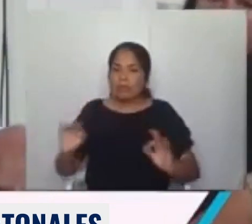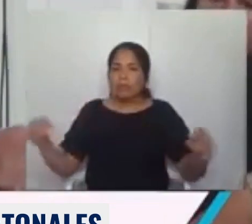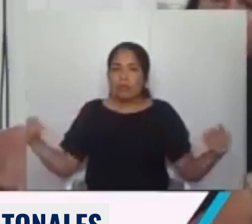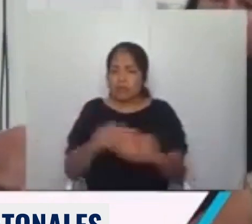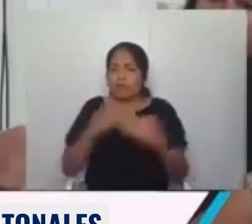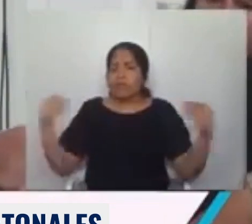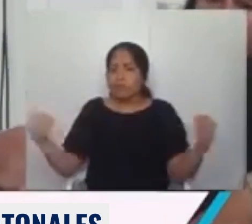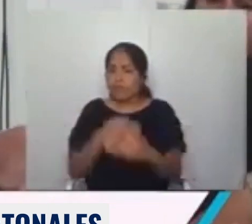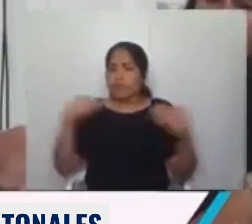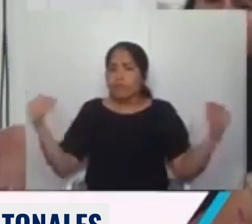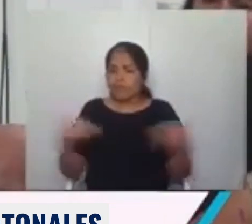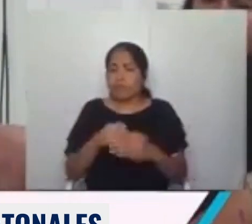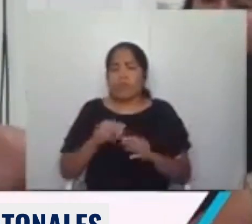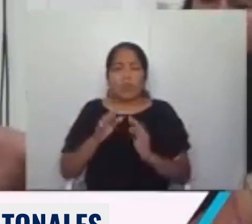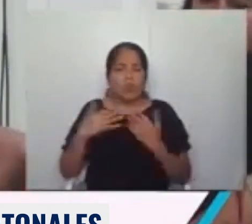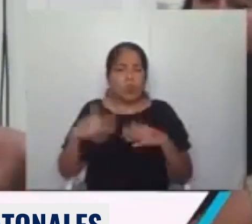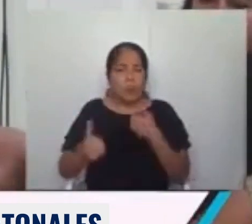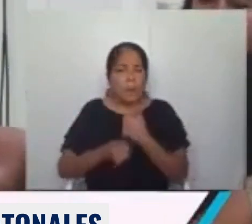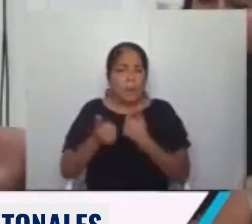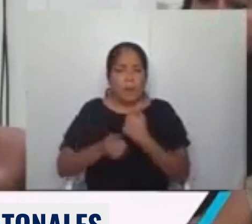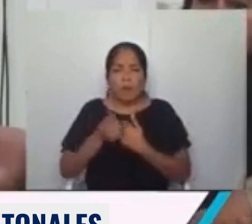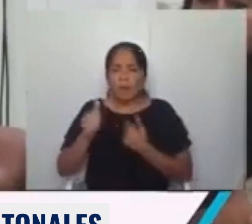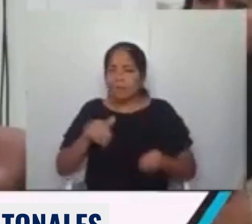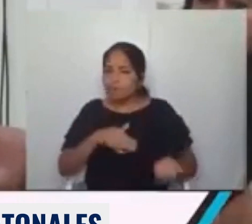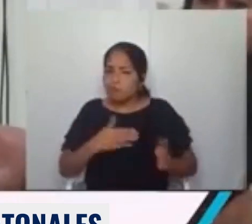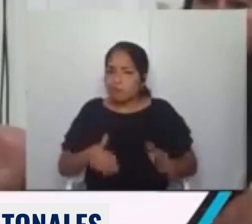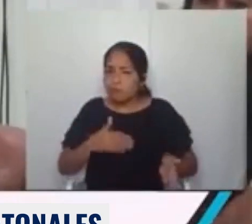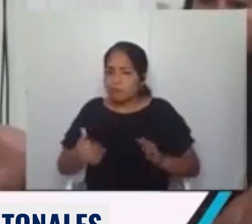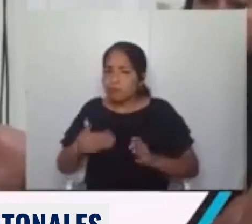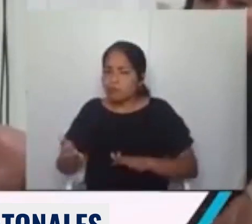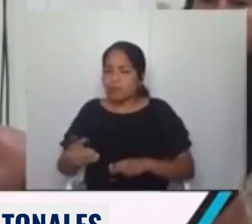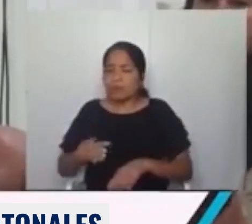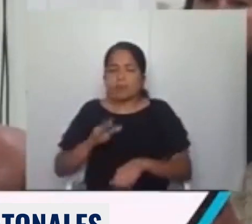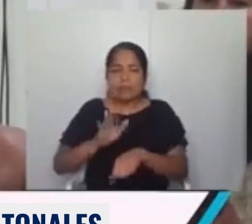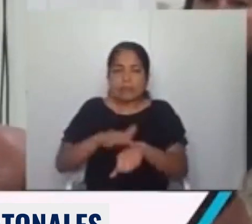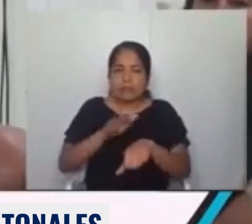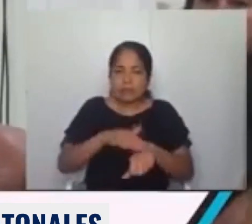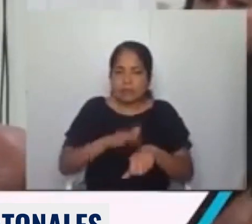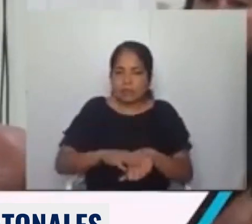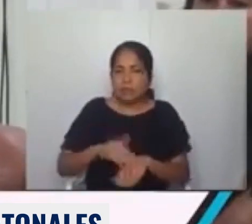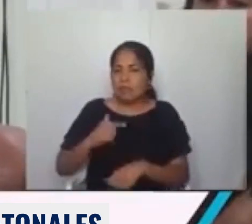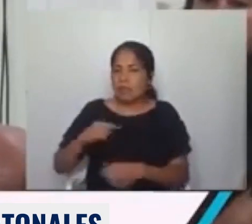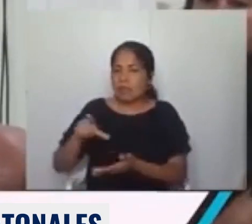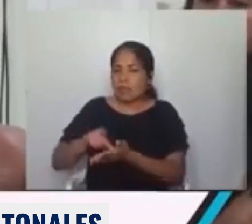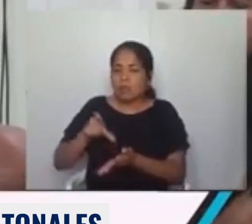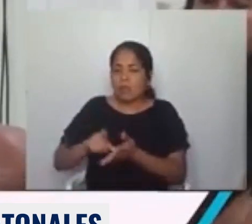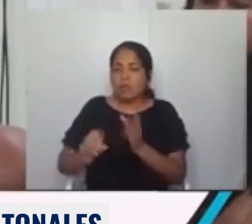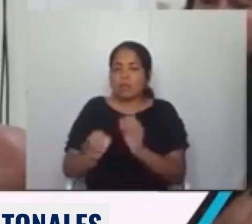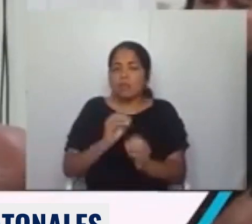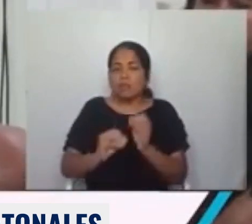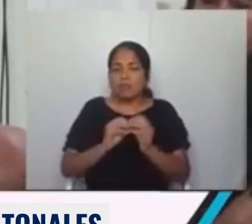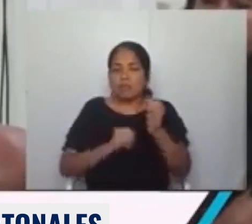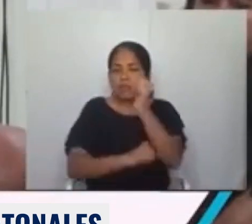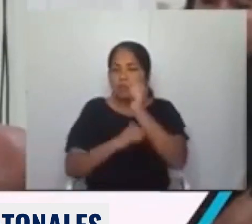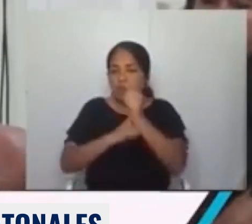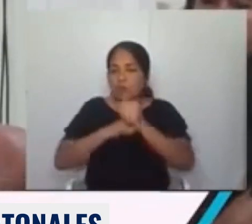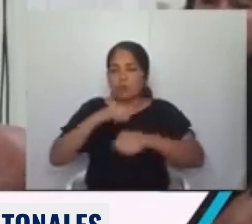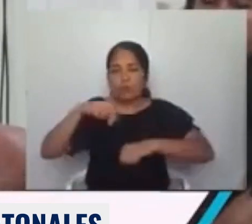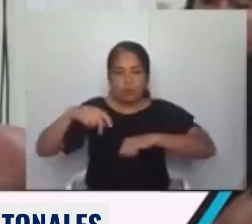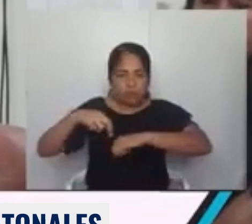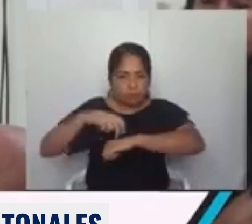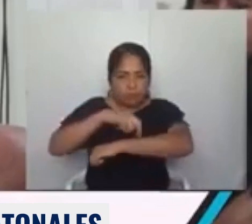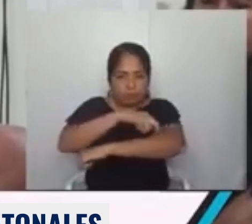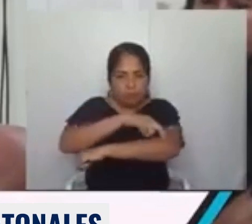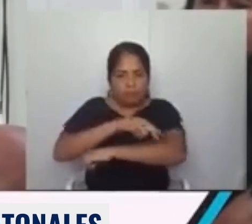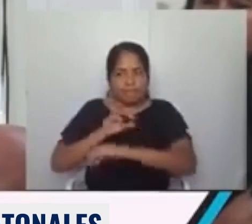muchos accidentes, muchos muertos, y creo que es necesario la intervención de la Municipalidad de Lima para poder hacer puentes peatonales en estos sectores que indico, ¿no? El puente